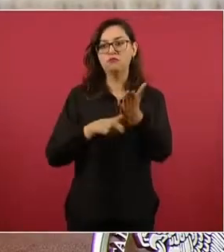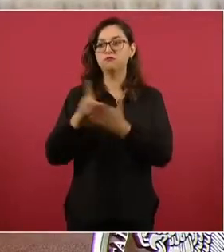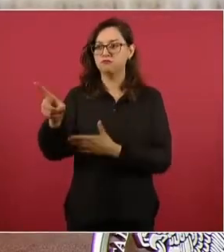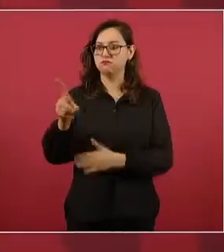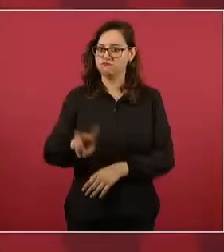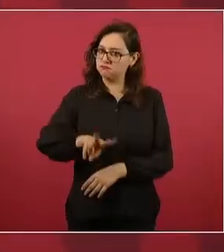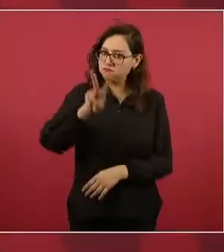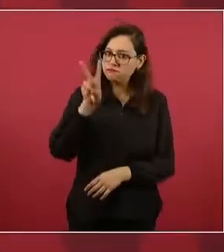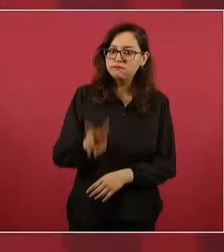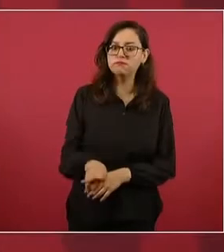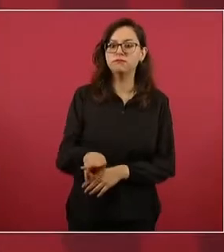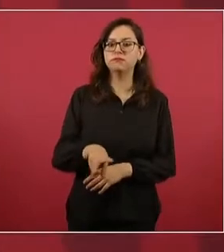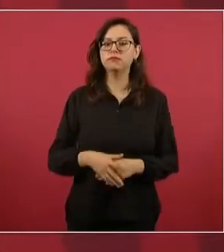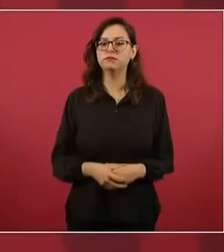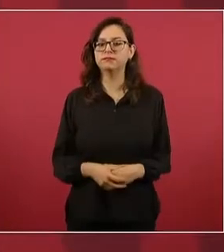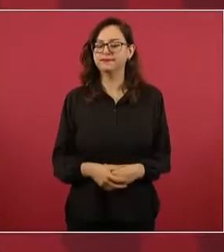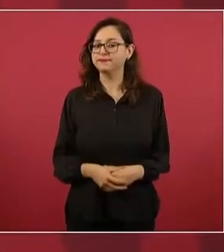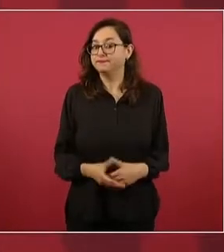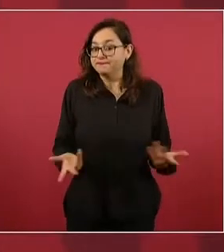Pues